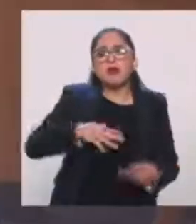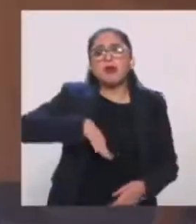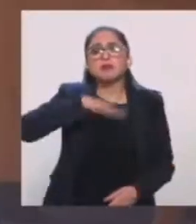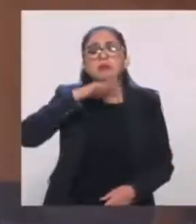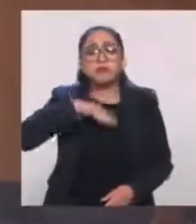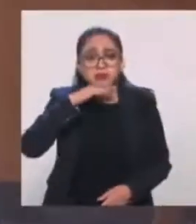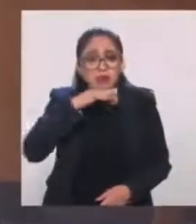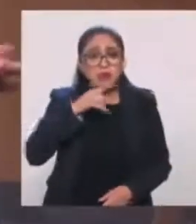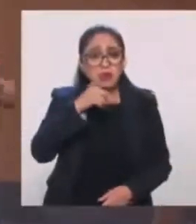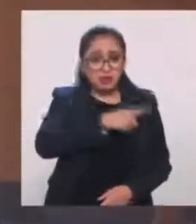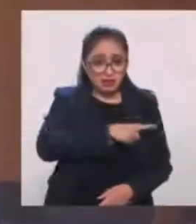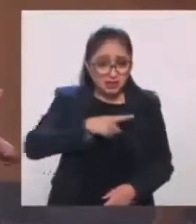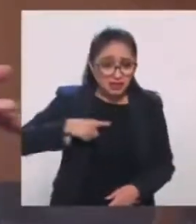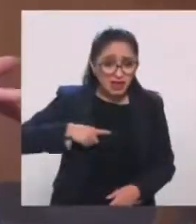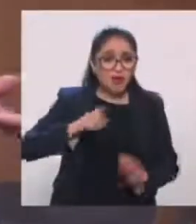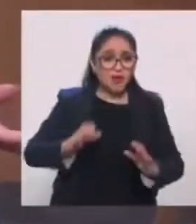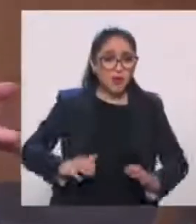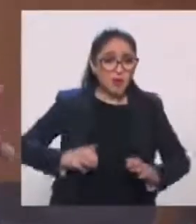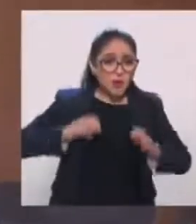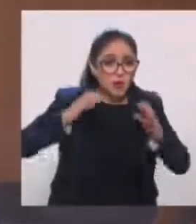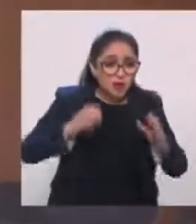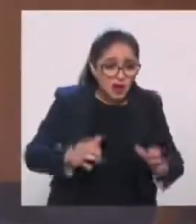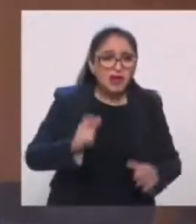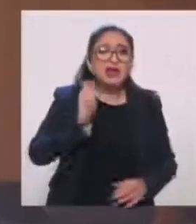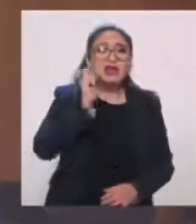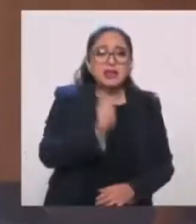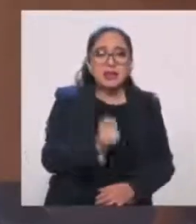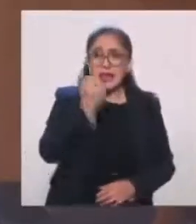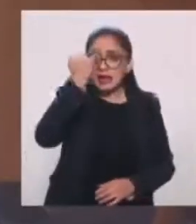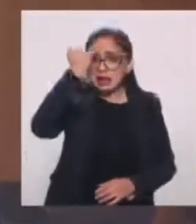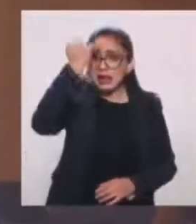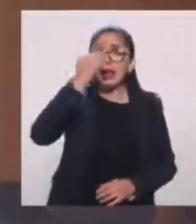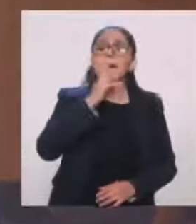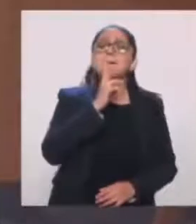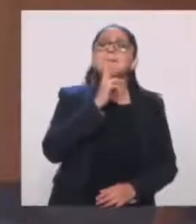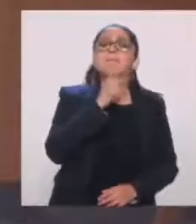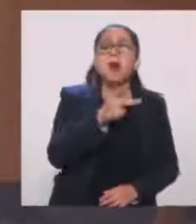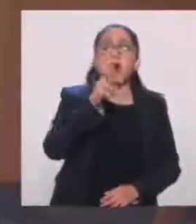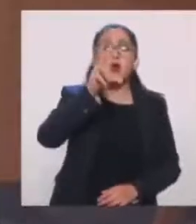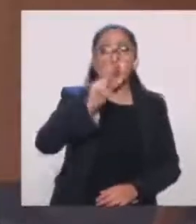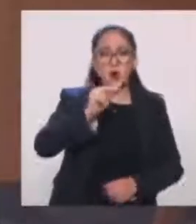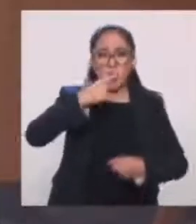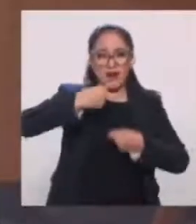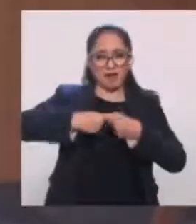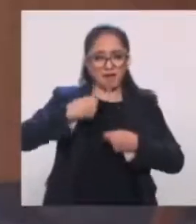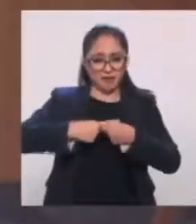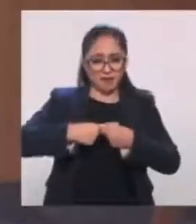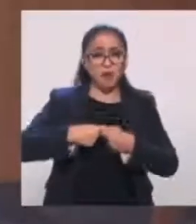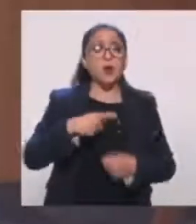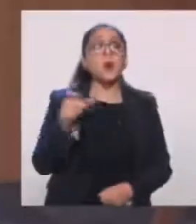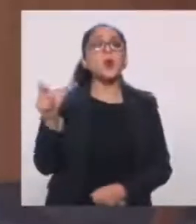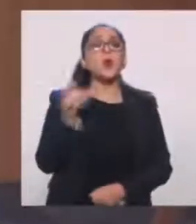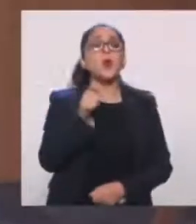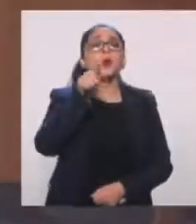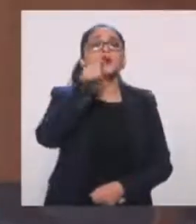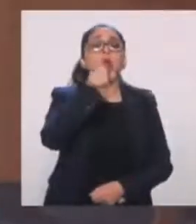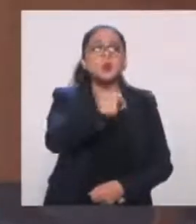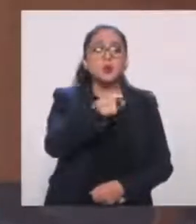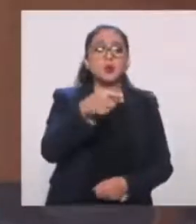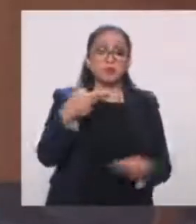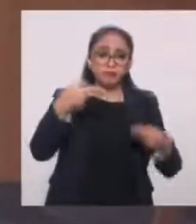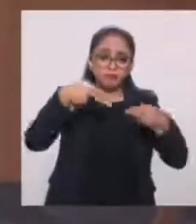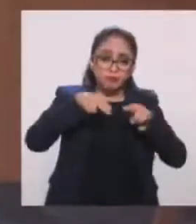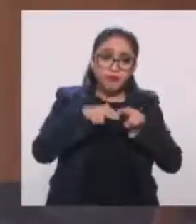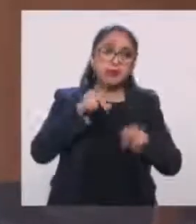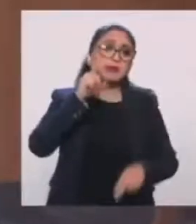para esta enfermedad. O sea, lo ideal es no tener la enfermedad como tal. Entonces, el uso de preservativo debe de seguir.